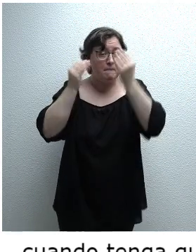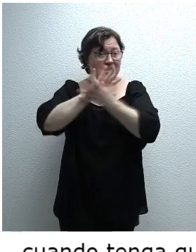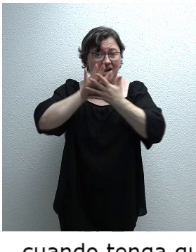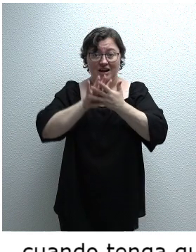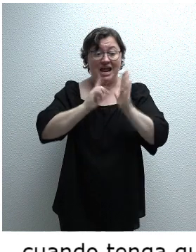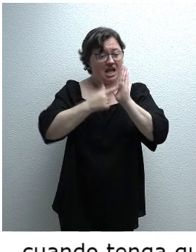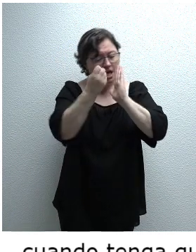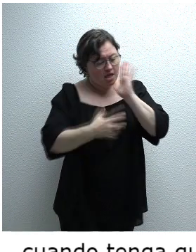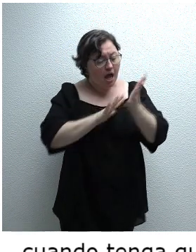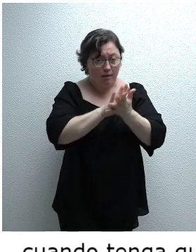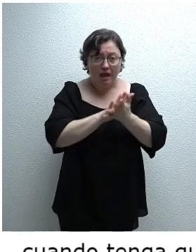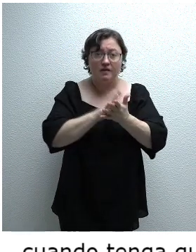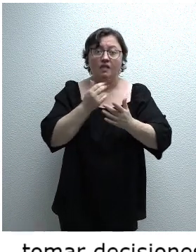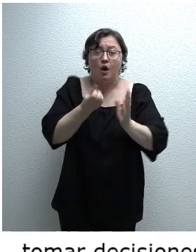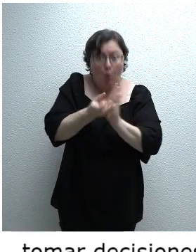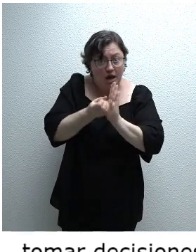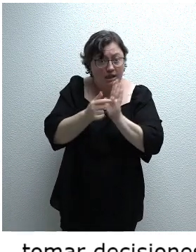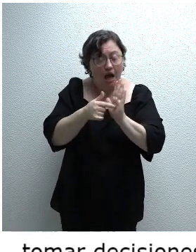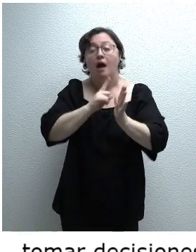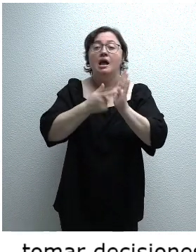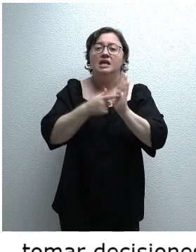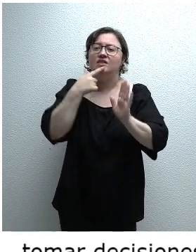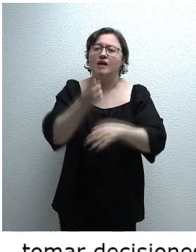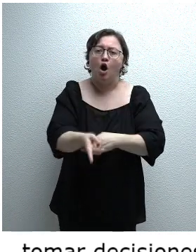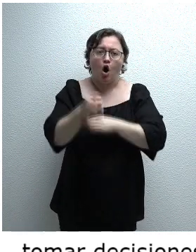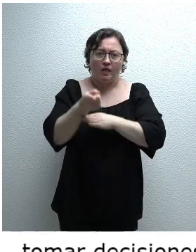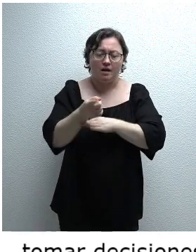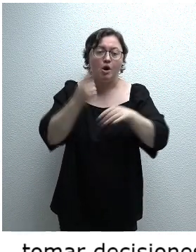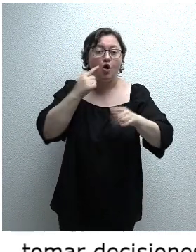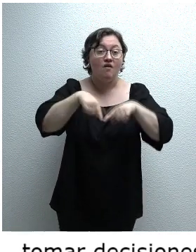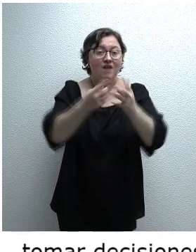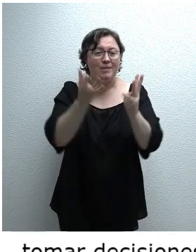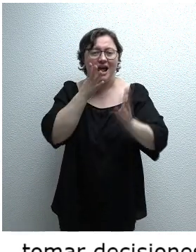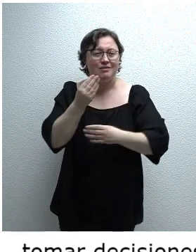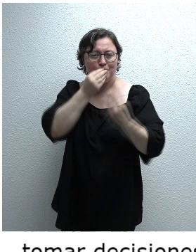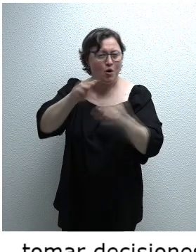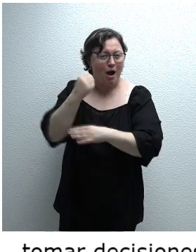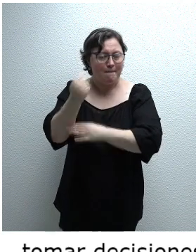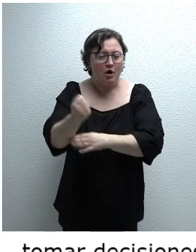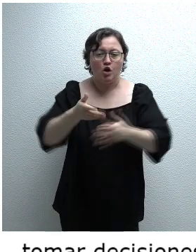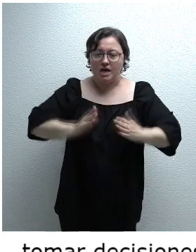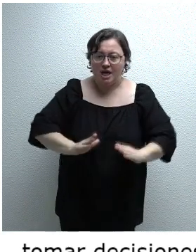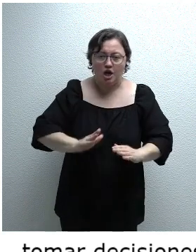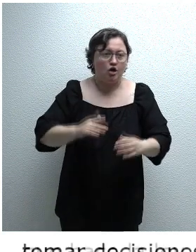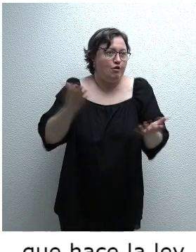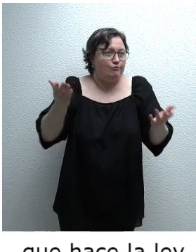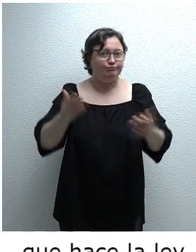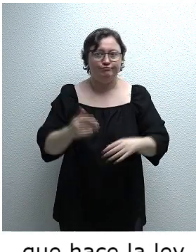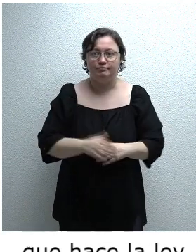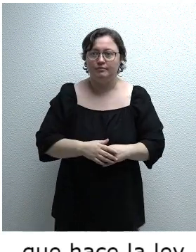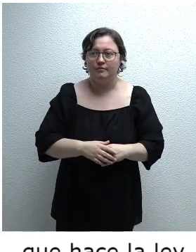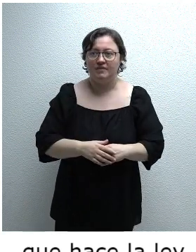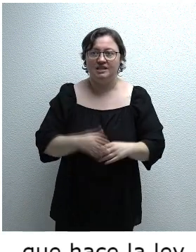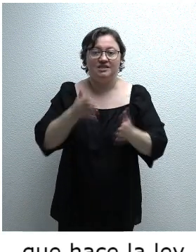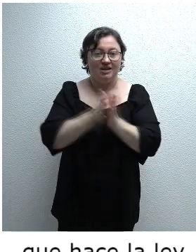que hace la ley. Nos lo va contando y la ley es un mandato para el familiar que ejerce los apoyos, para el hijo, para los